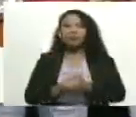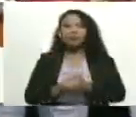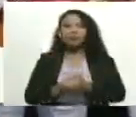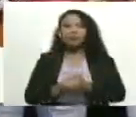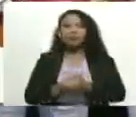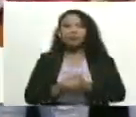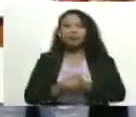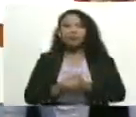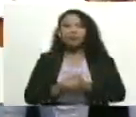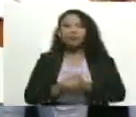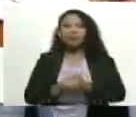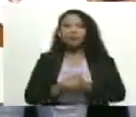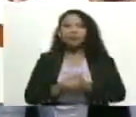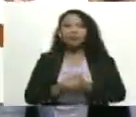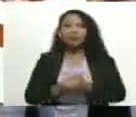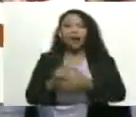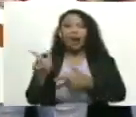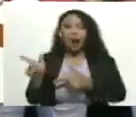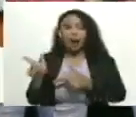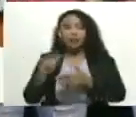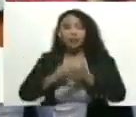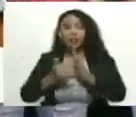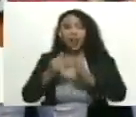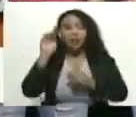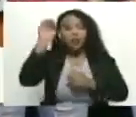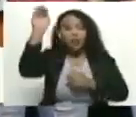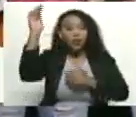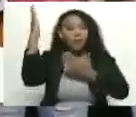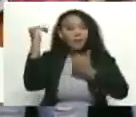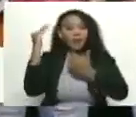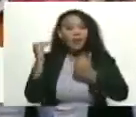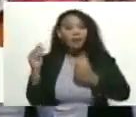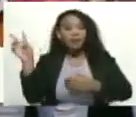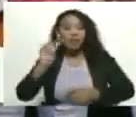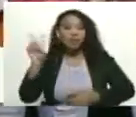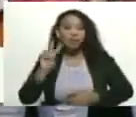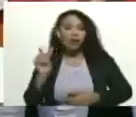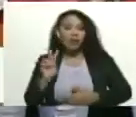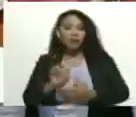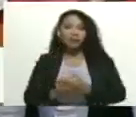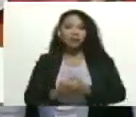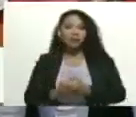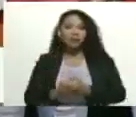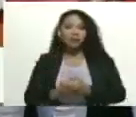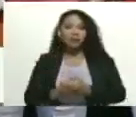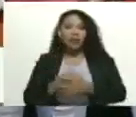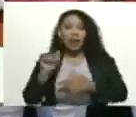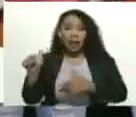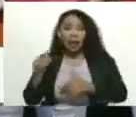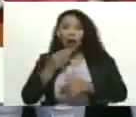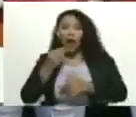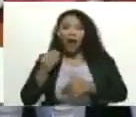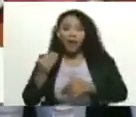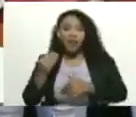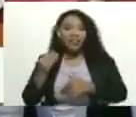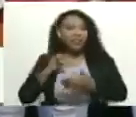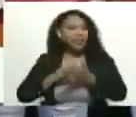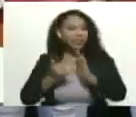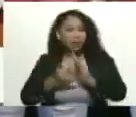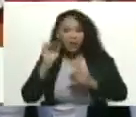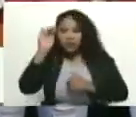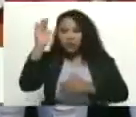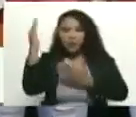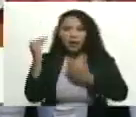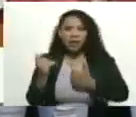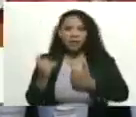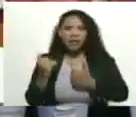Como debe ser. Él es la esperanza de este país. Ellos, la juventud, son la esperanza de este país. Cuando Chávez nos dijo, yo no soy